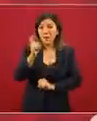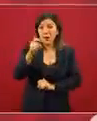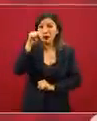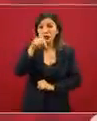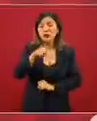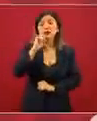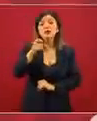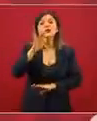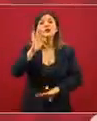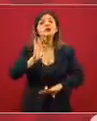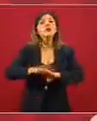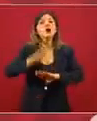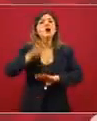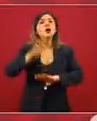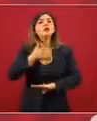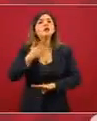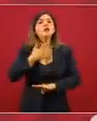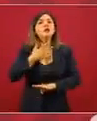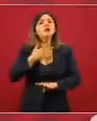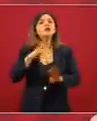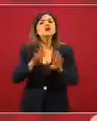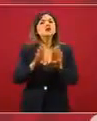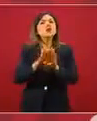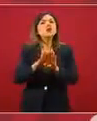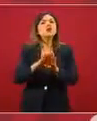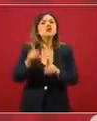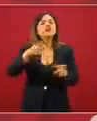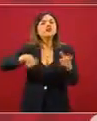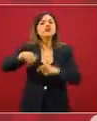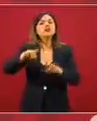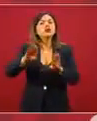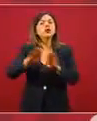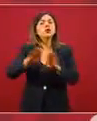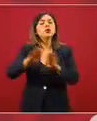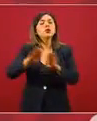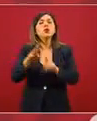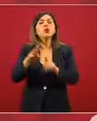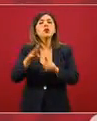que más se habían apreciado con relación al dólar.